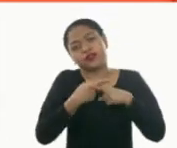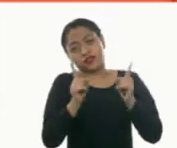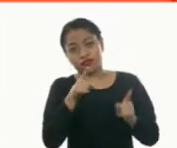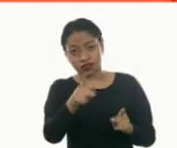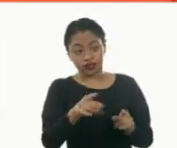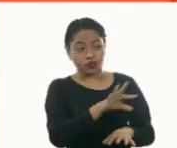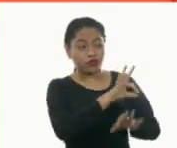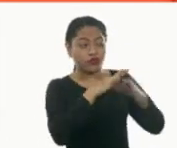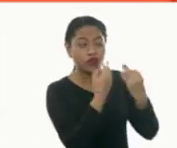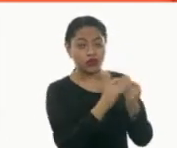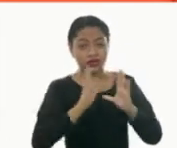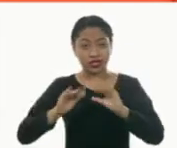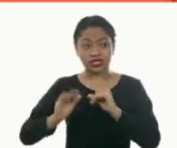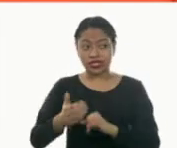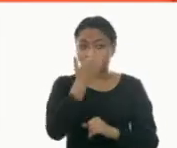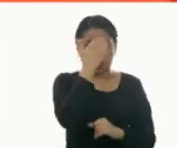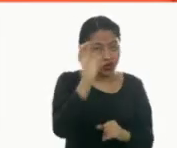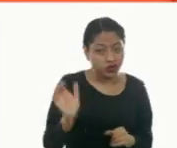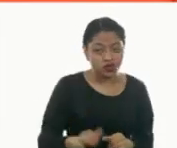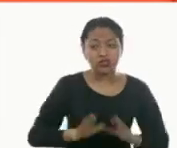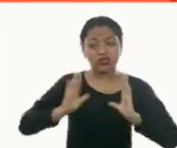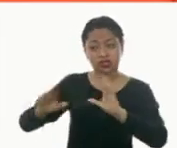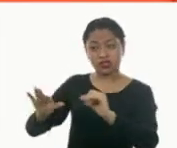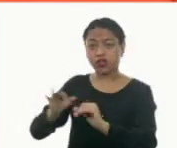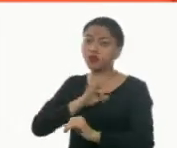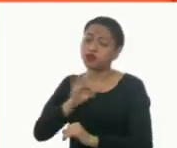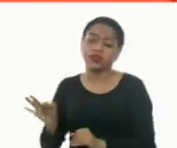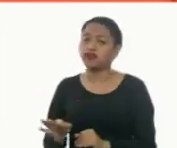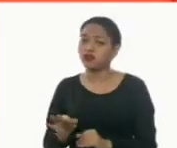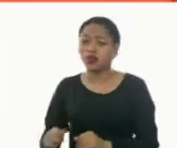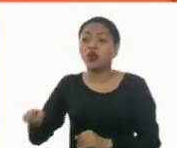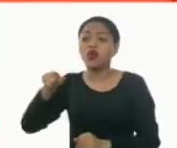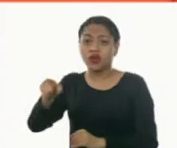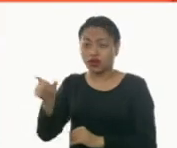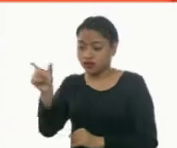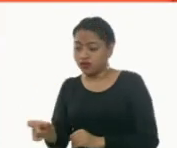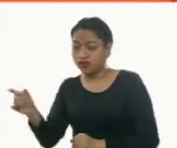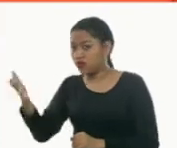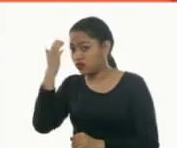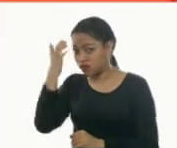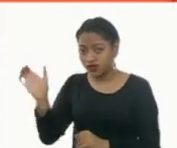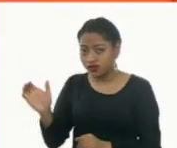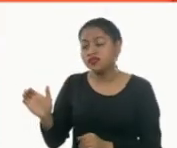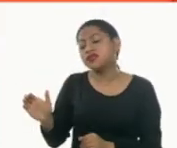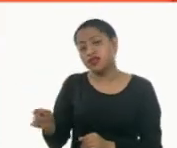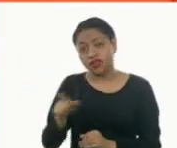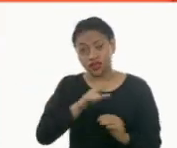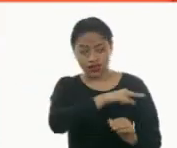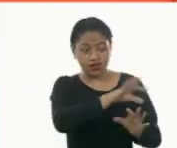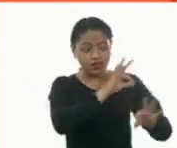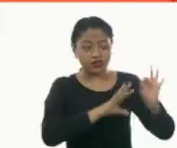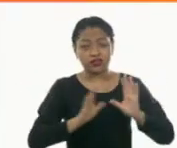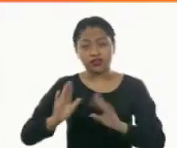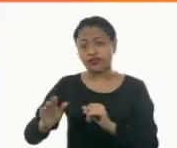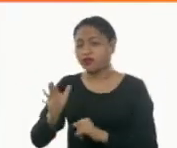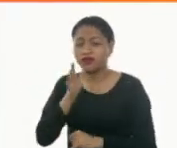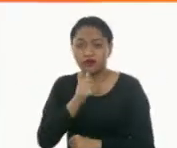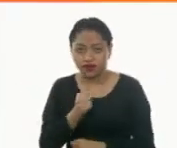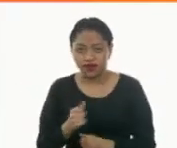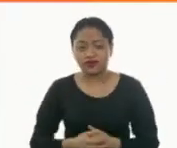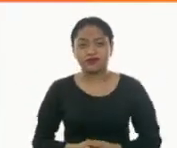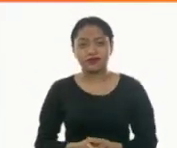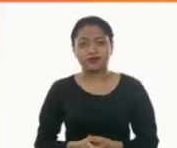puedes aplicar bien. Y si no conoces al alumno, no puedes ir siguiendo las etapas y la metodología.